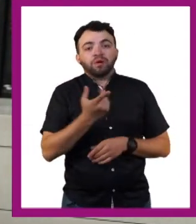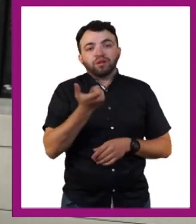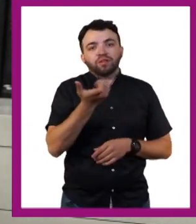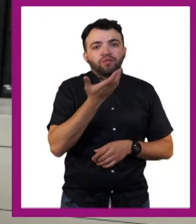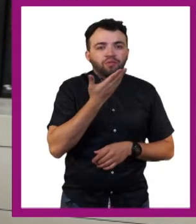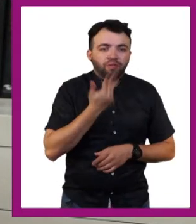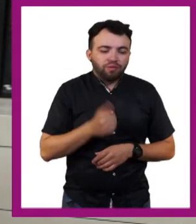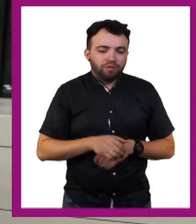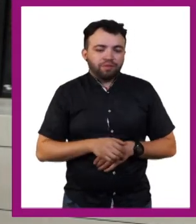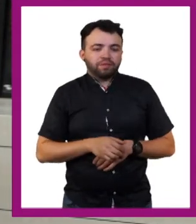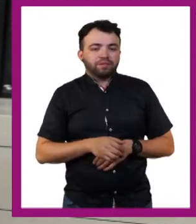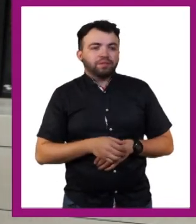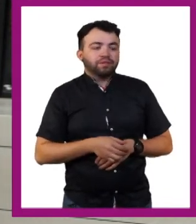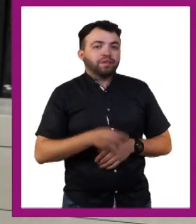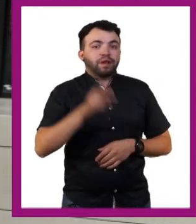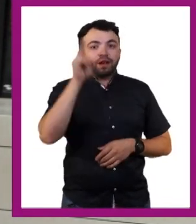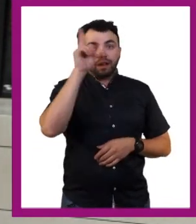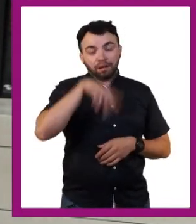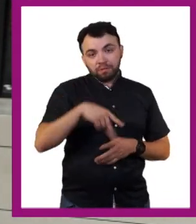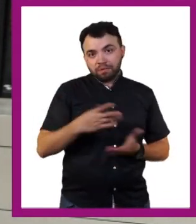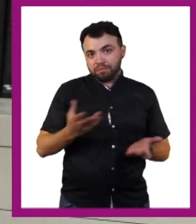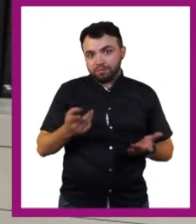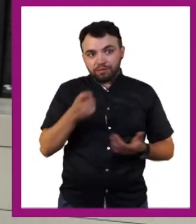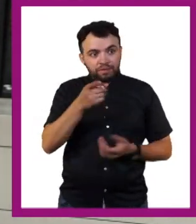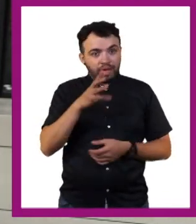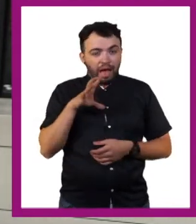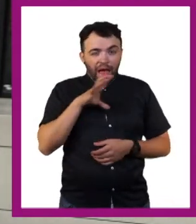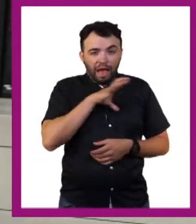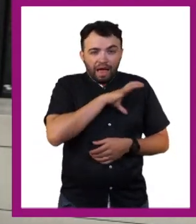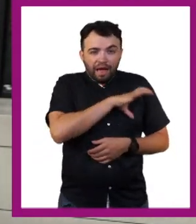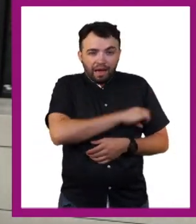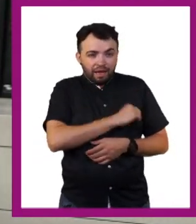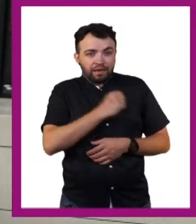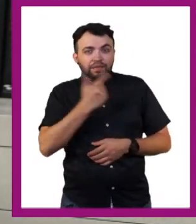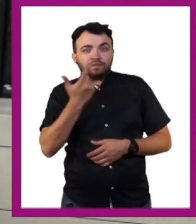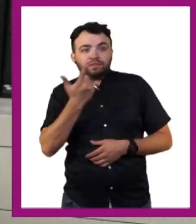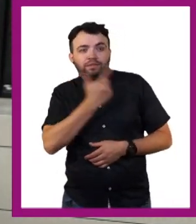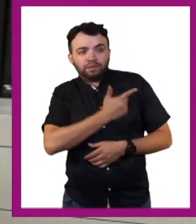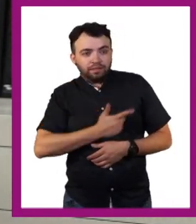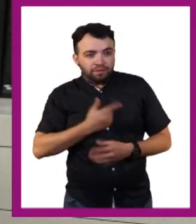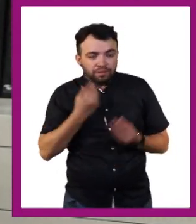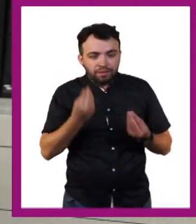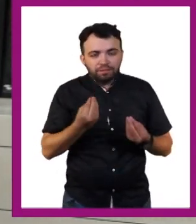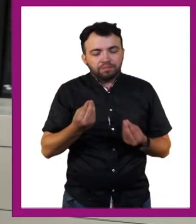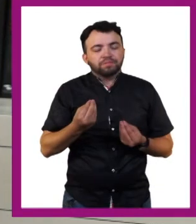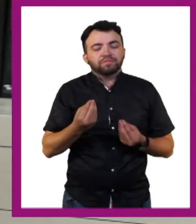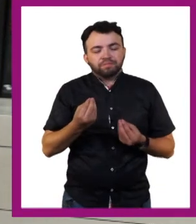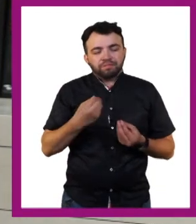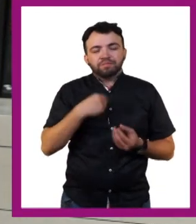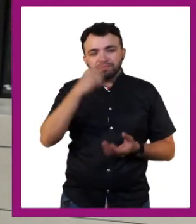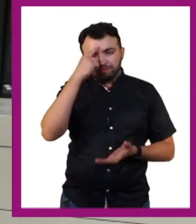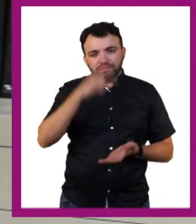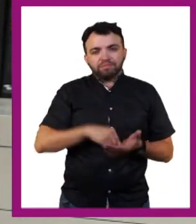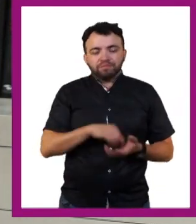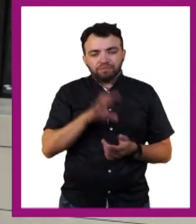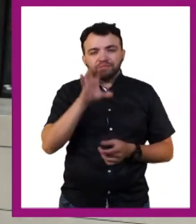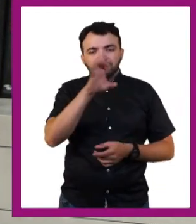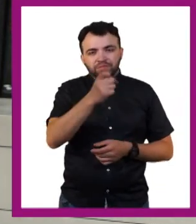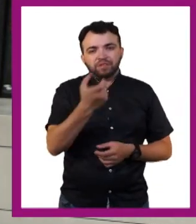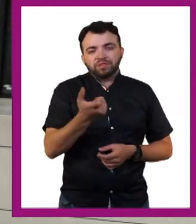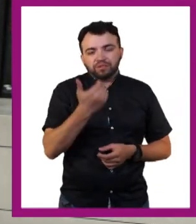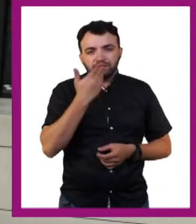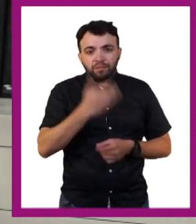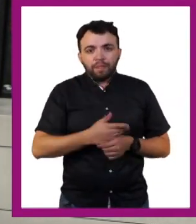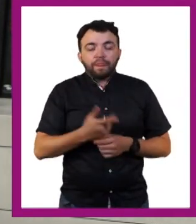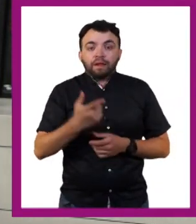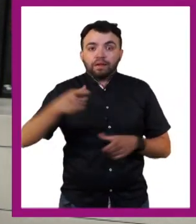de hambre. La verdad es que si te encanta y le buscas, sí la haces. No vas a ser millonario, no vas a ganar como un